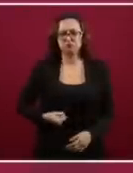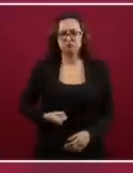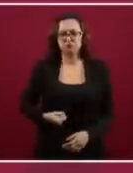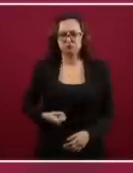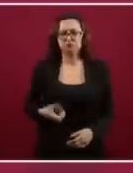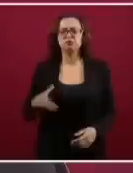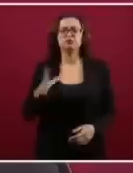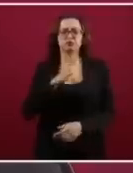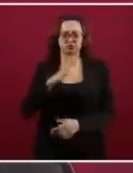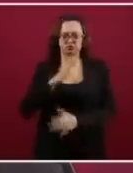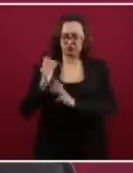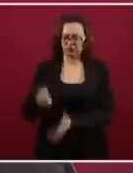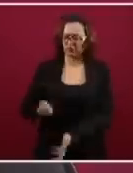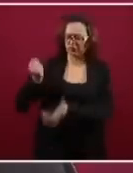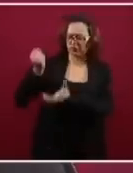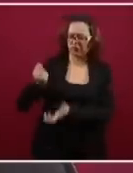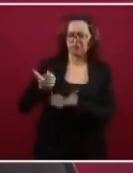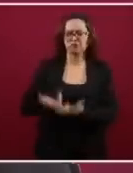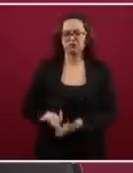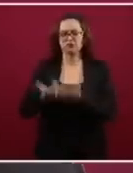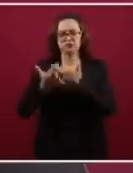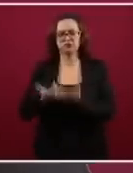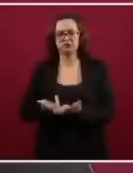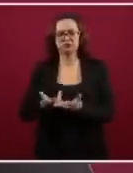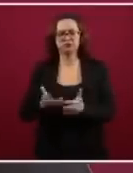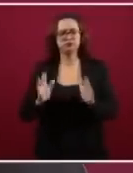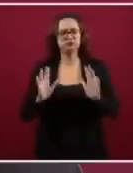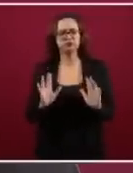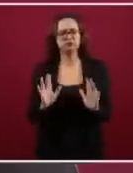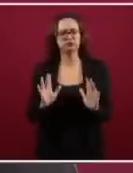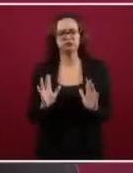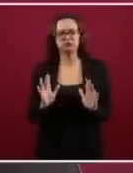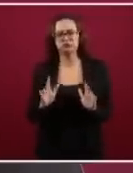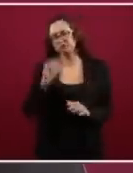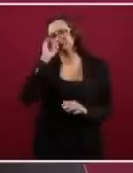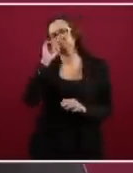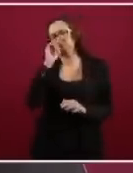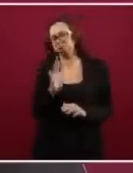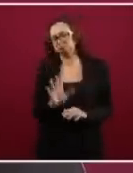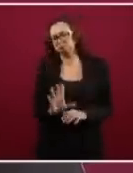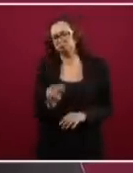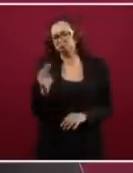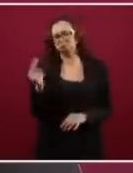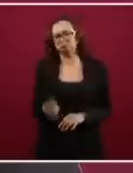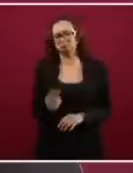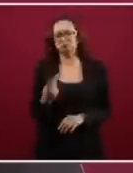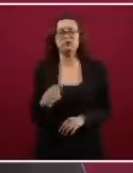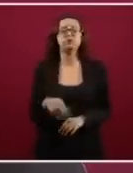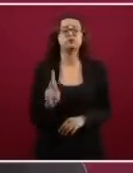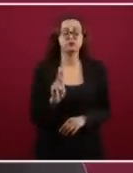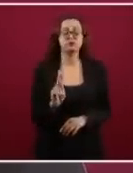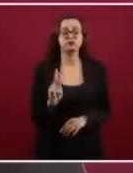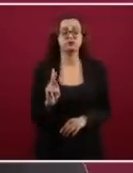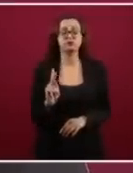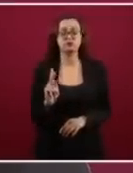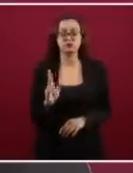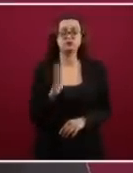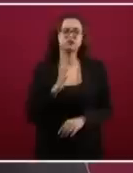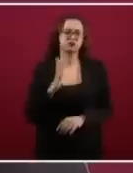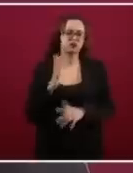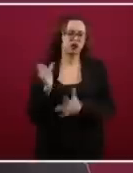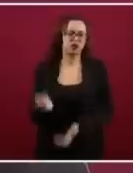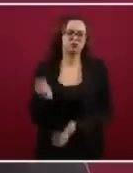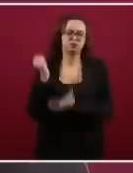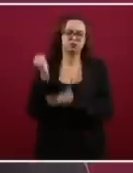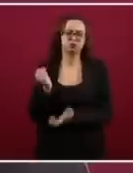tenemos presupuesto. No es para presumir, pero hay